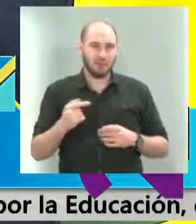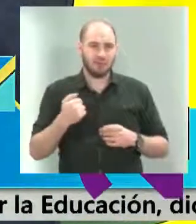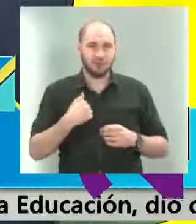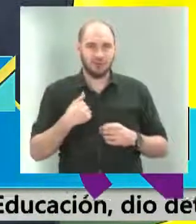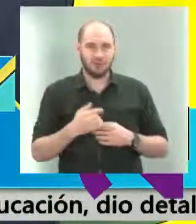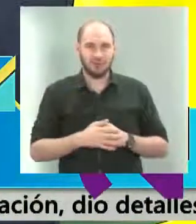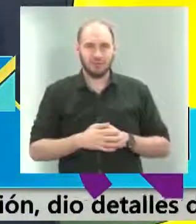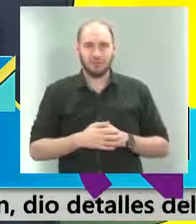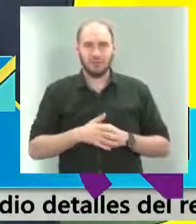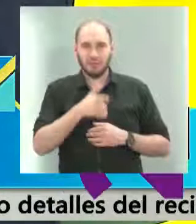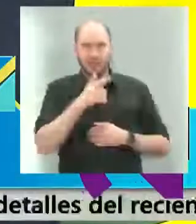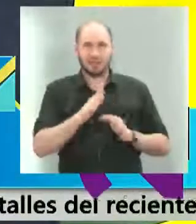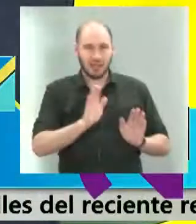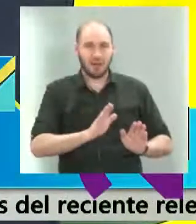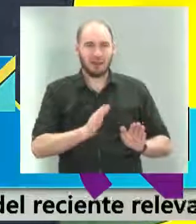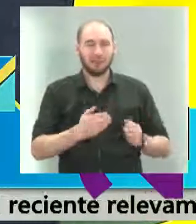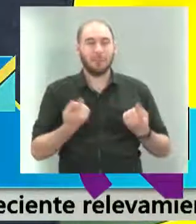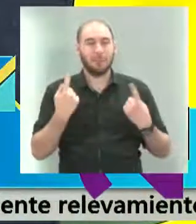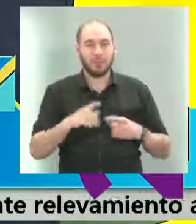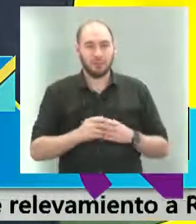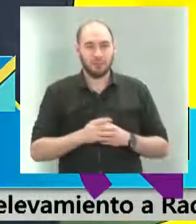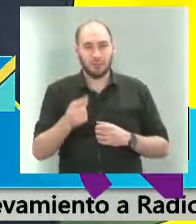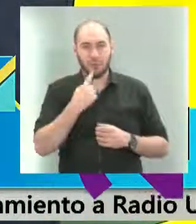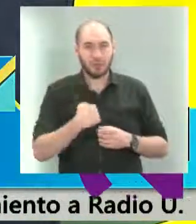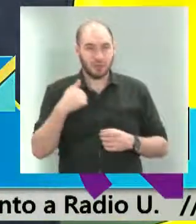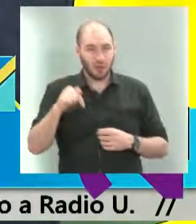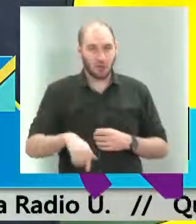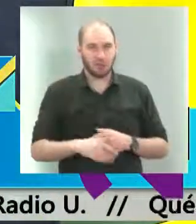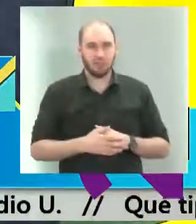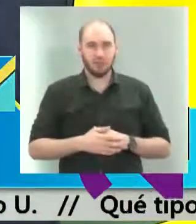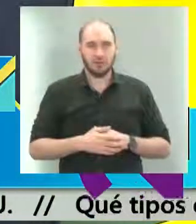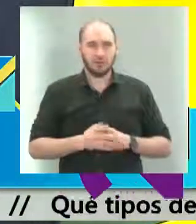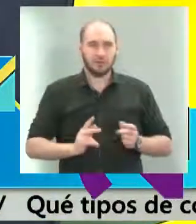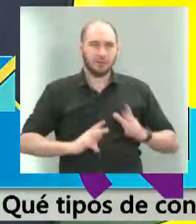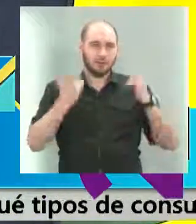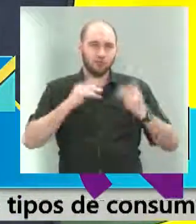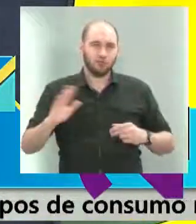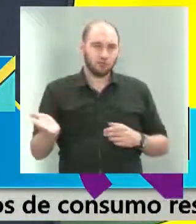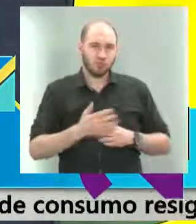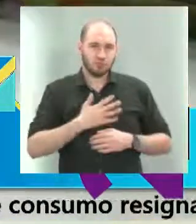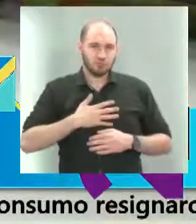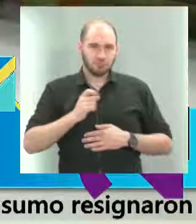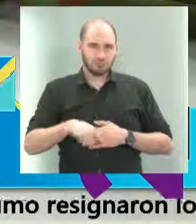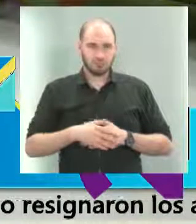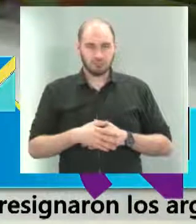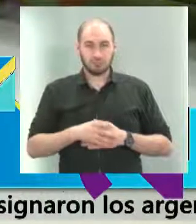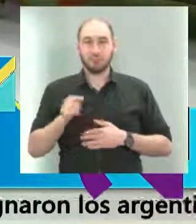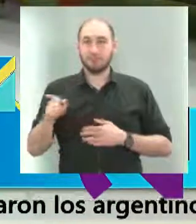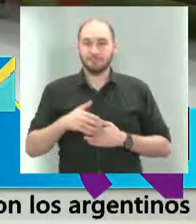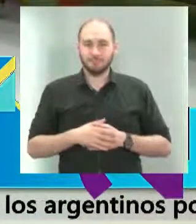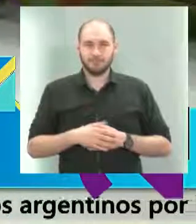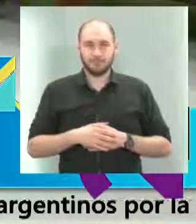la... Yo creo que hay una esperanza, pero la verdad es que vos me preguntás hoy con la bronca que tenemos todos, lo que siento ahora. Bien. Adrián, ¿qué